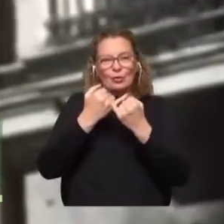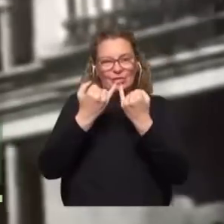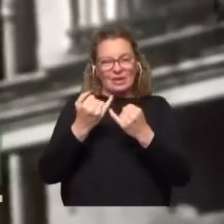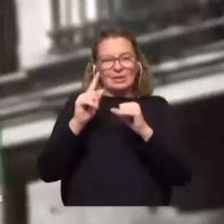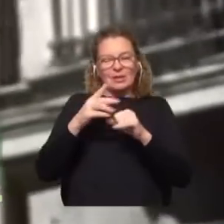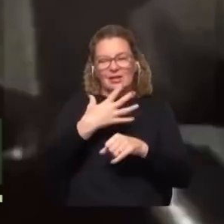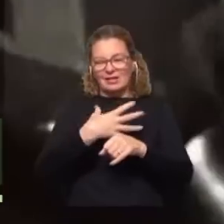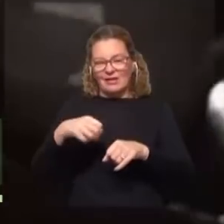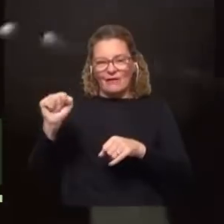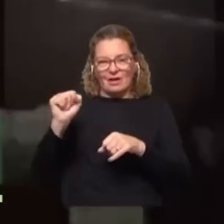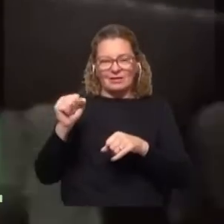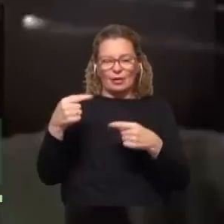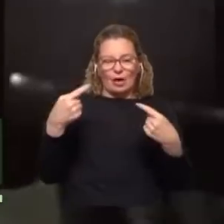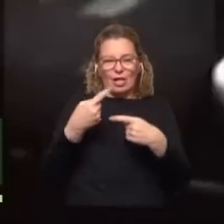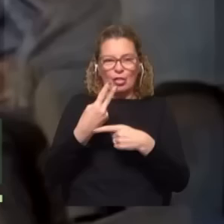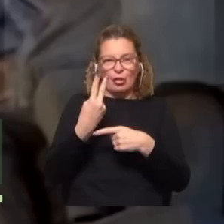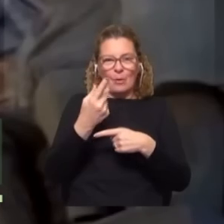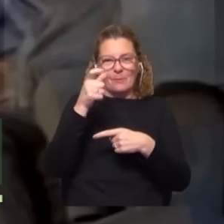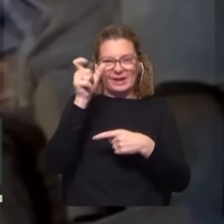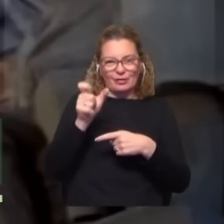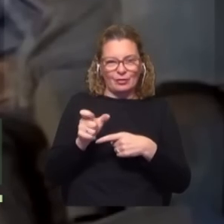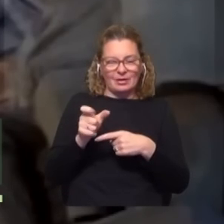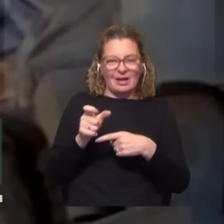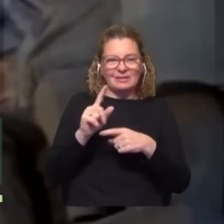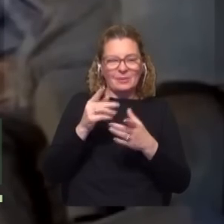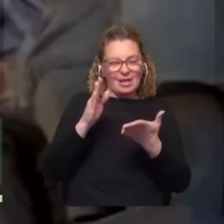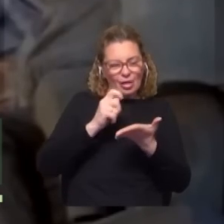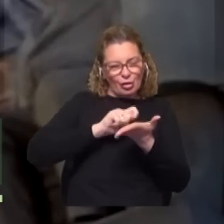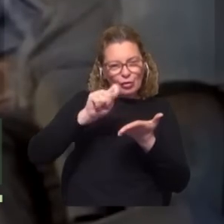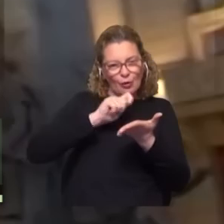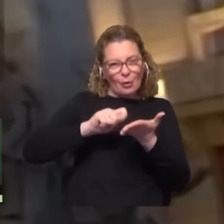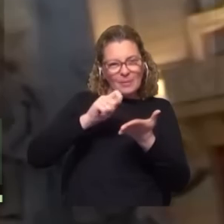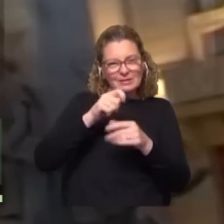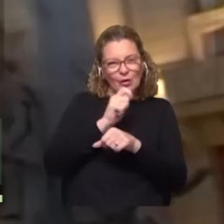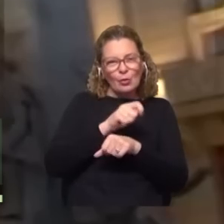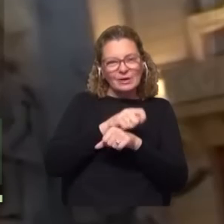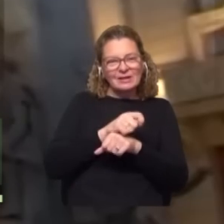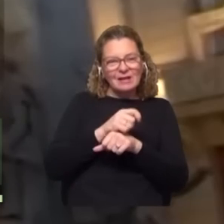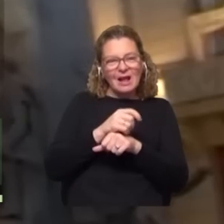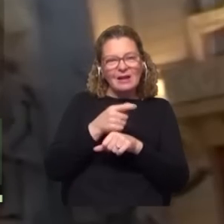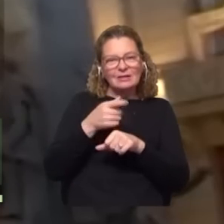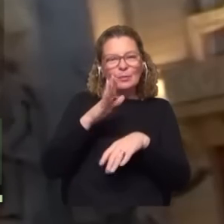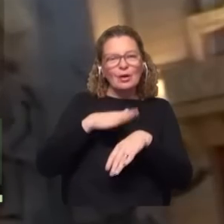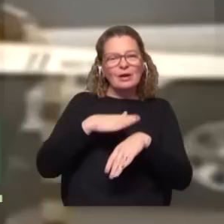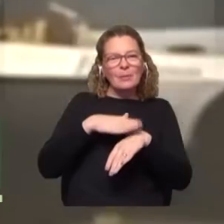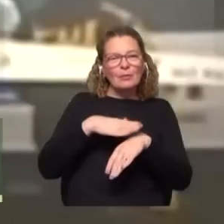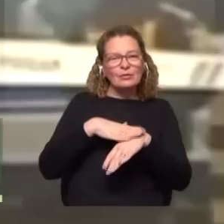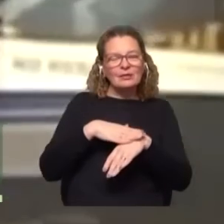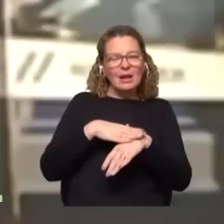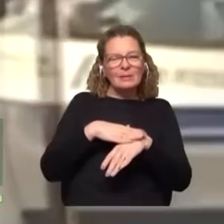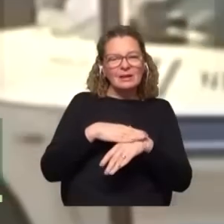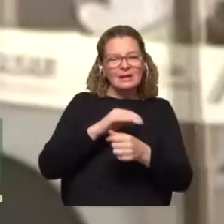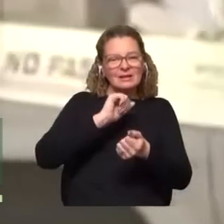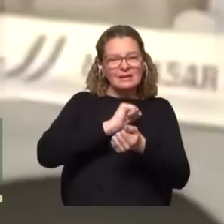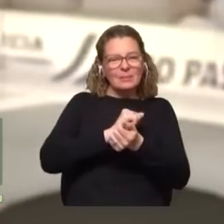de secuestro calificado contra ambas víctimas además según el documento judicial Hernán Chacón Soto era el encargado de separar a los